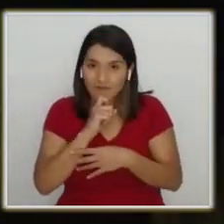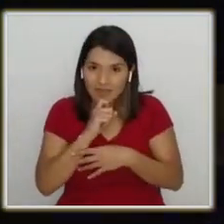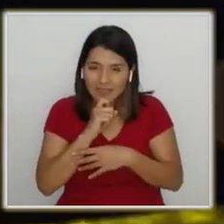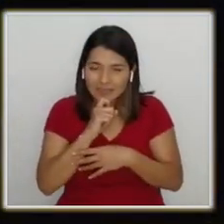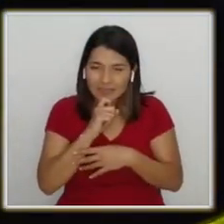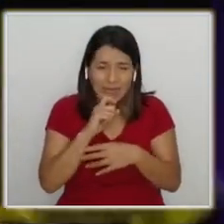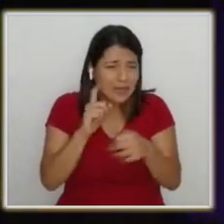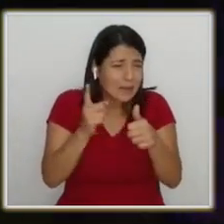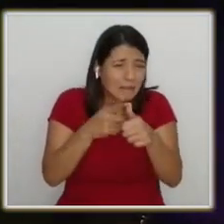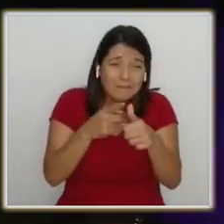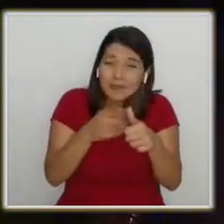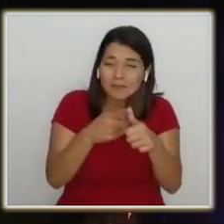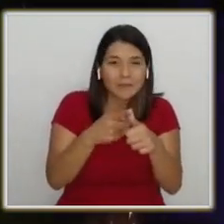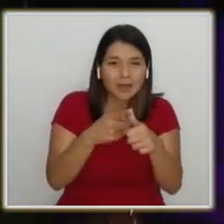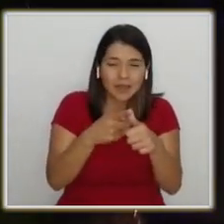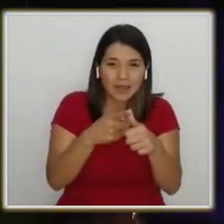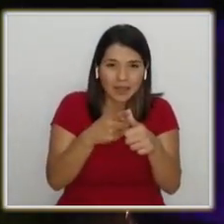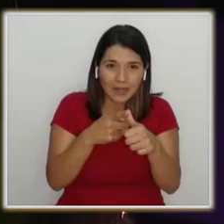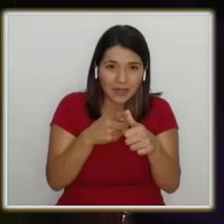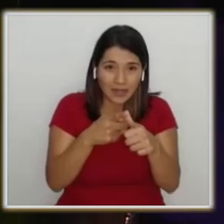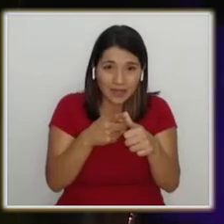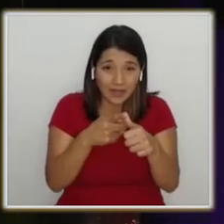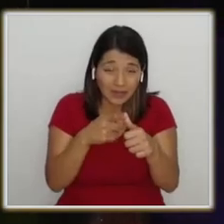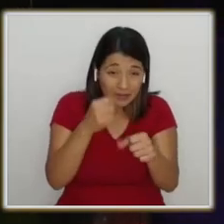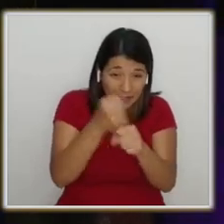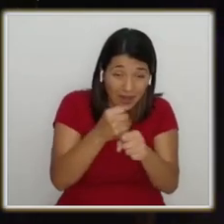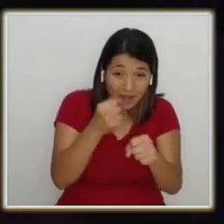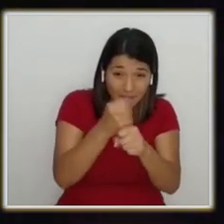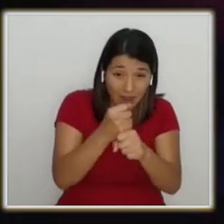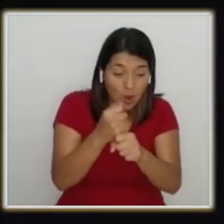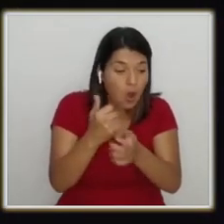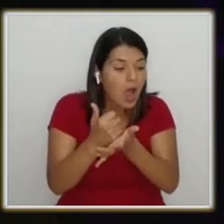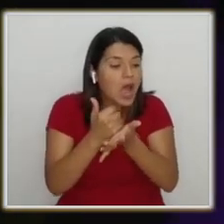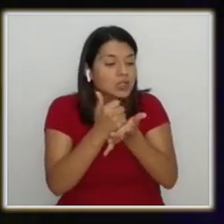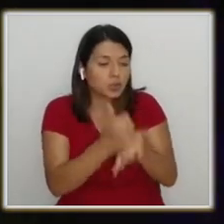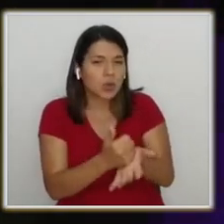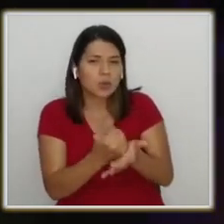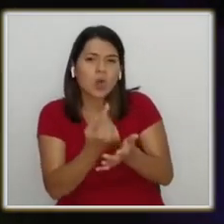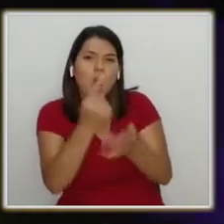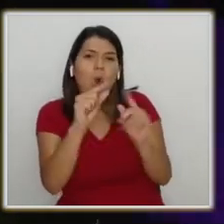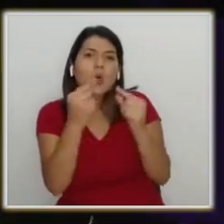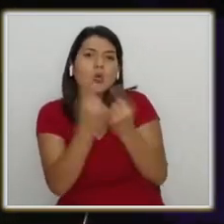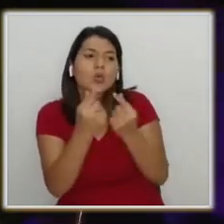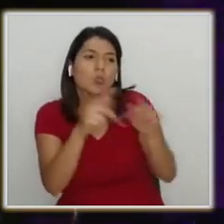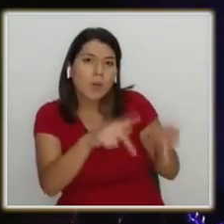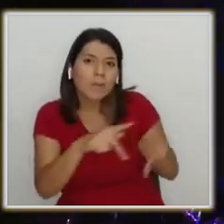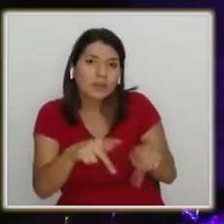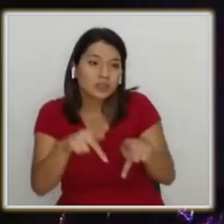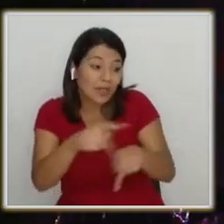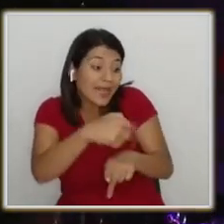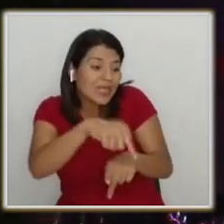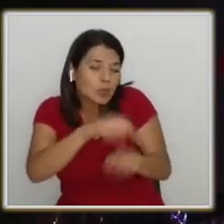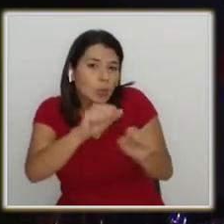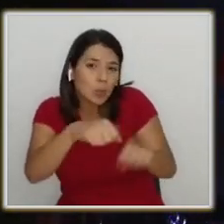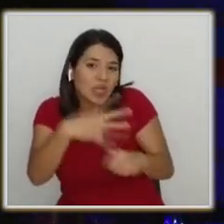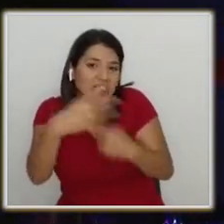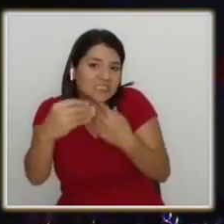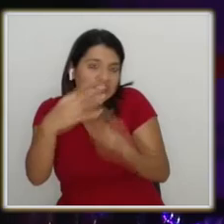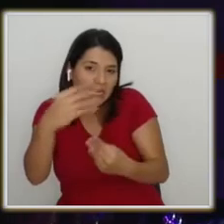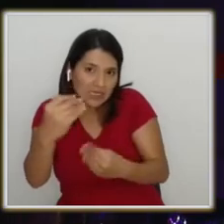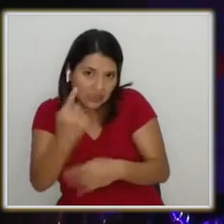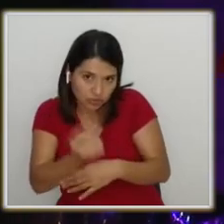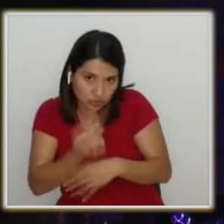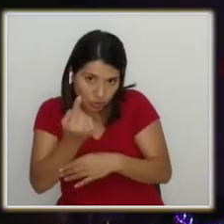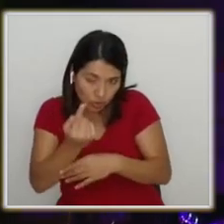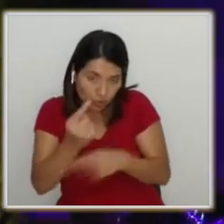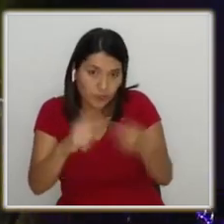acciones, sacamos el grupo de personas que podía salir por sus propios medios, y luego en camillas,